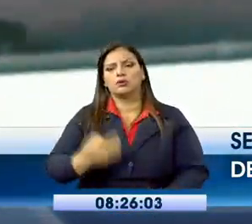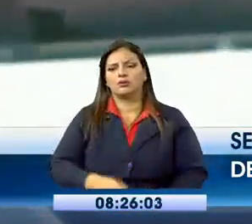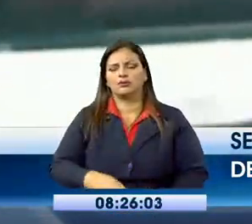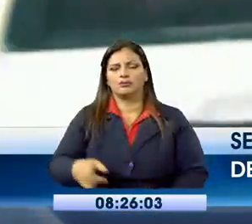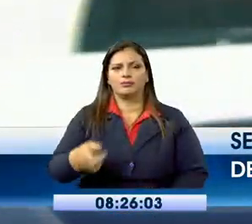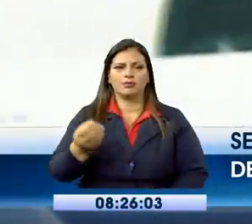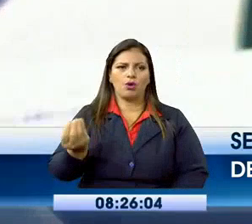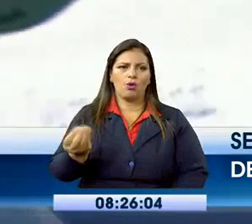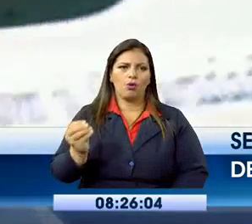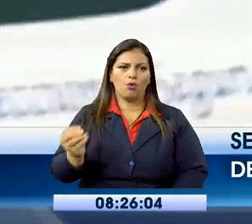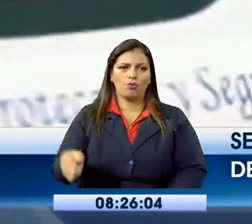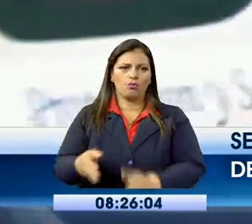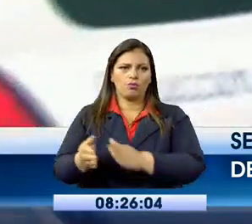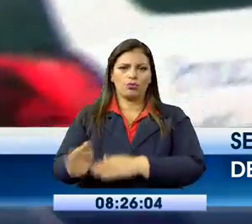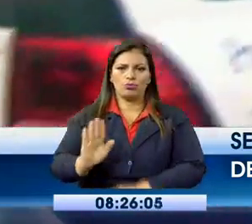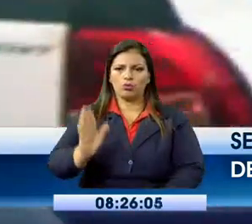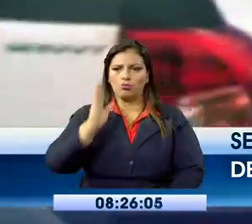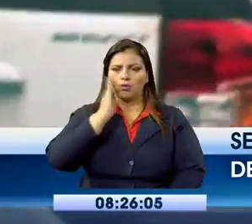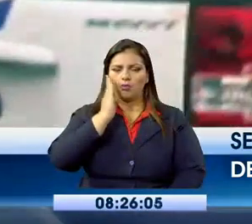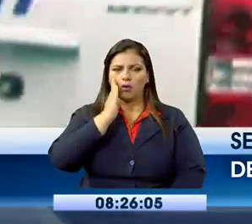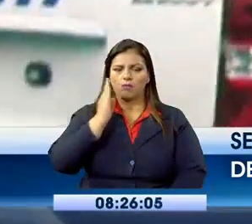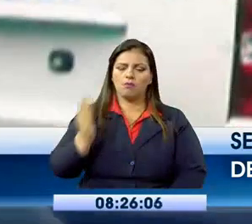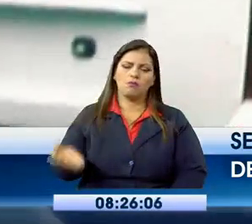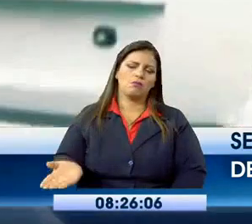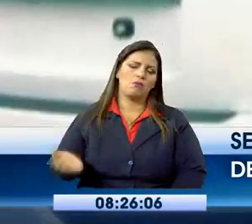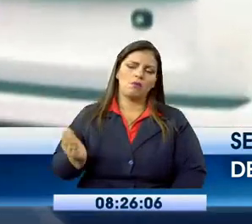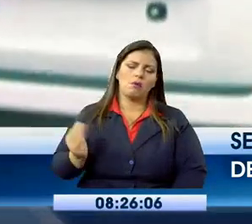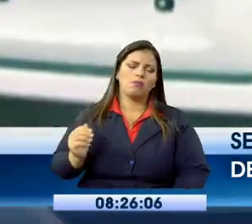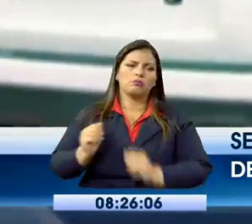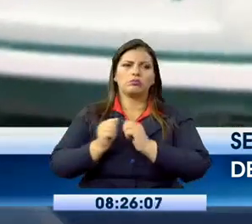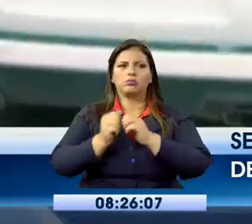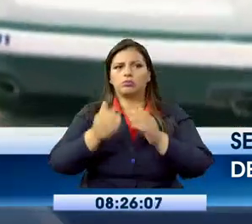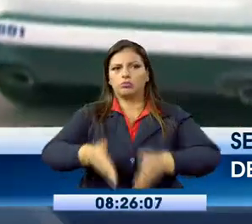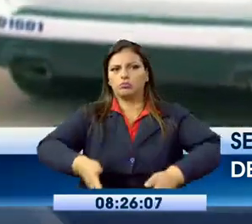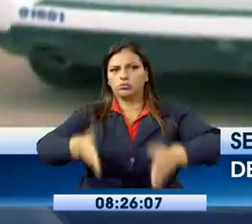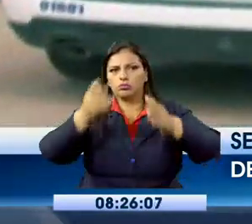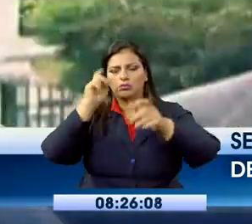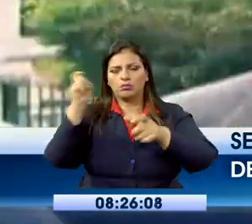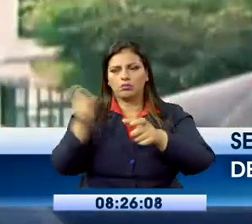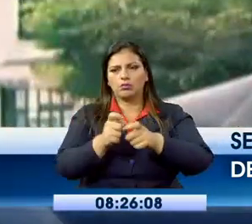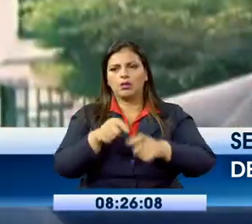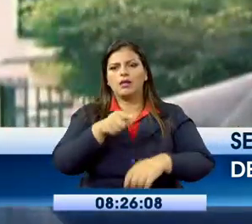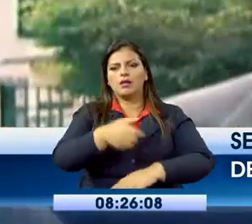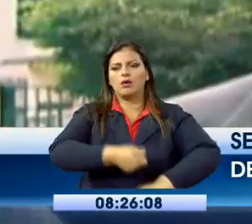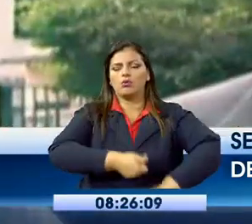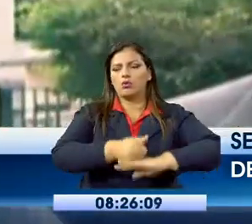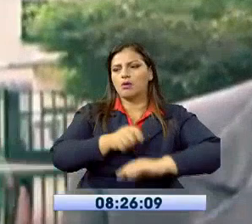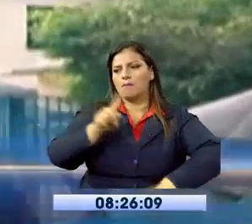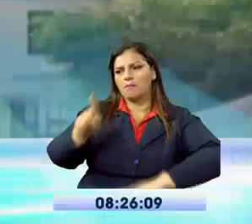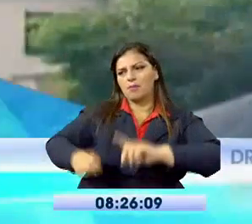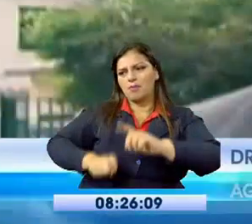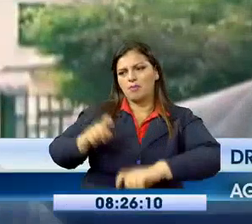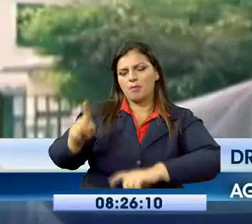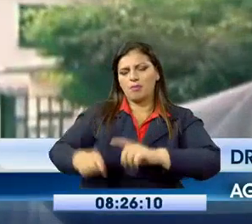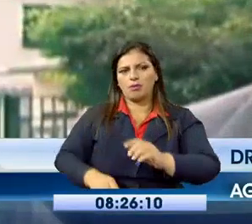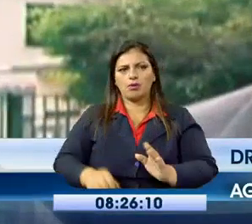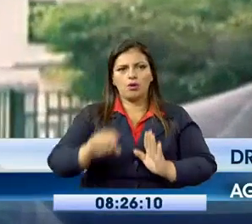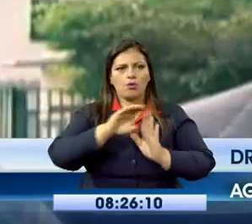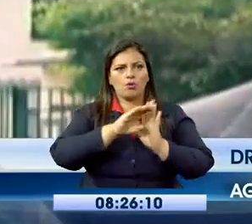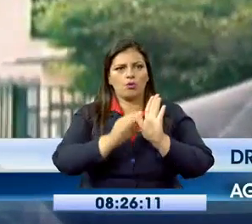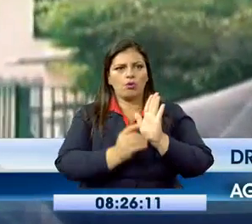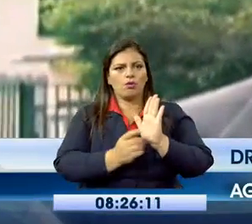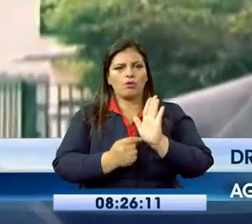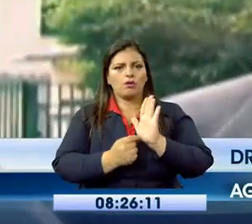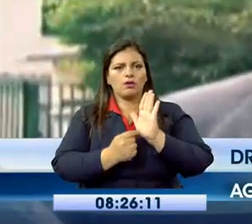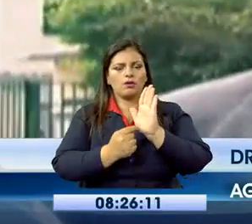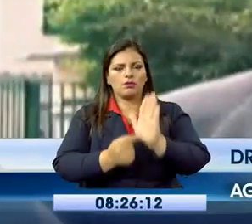fallecida rinda su versión en la fiscalía. El artículo 141 del COI establece que el femicidio es sancionado con pena privativa de libertad de 22 a